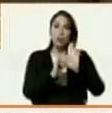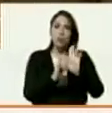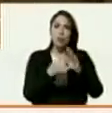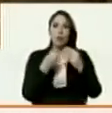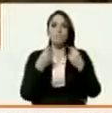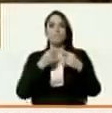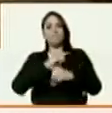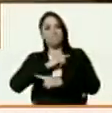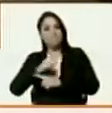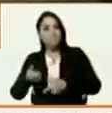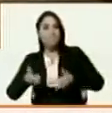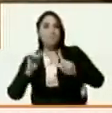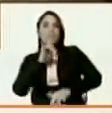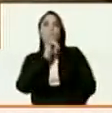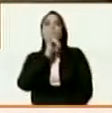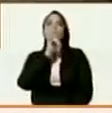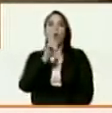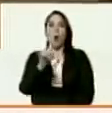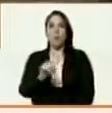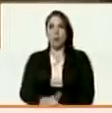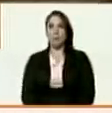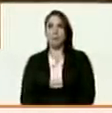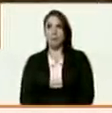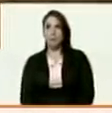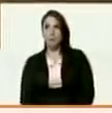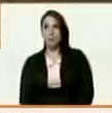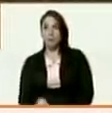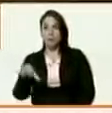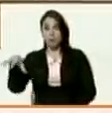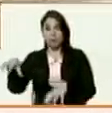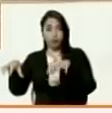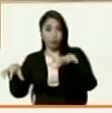cumple con informar a las partes